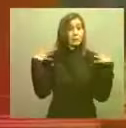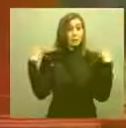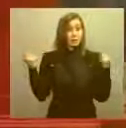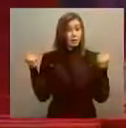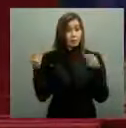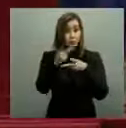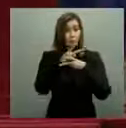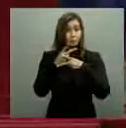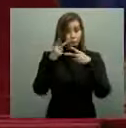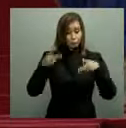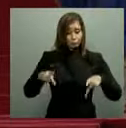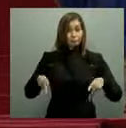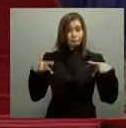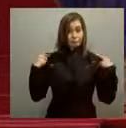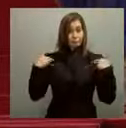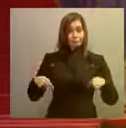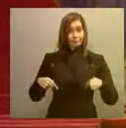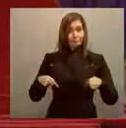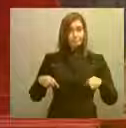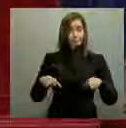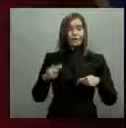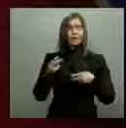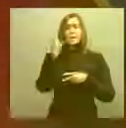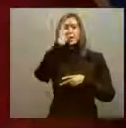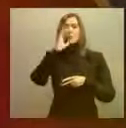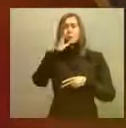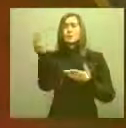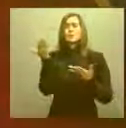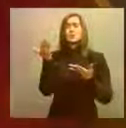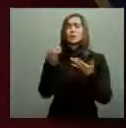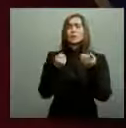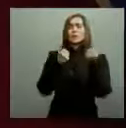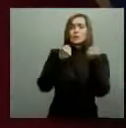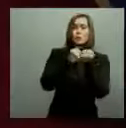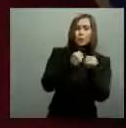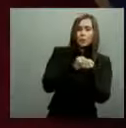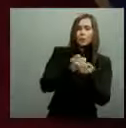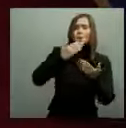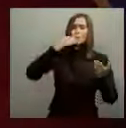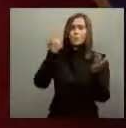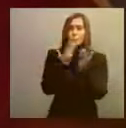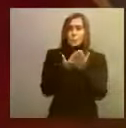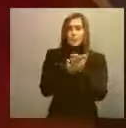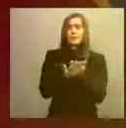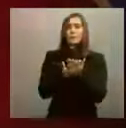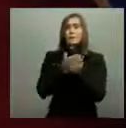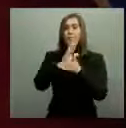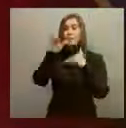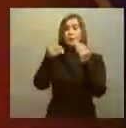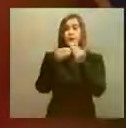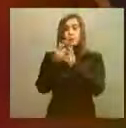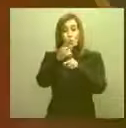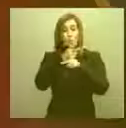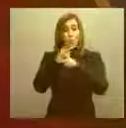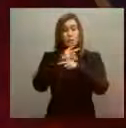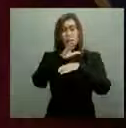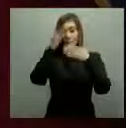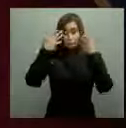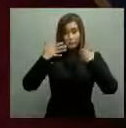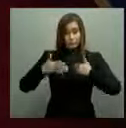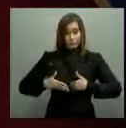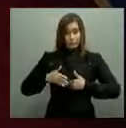social, que busque establecer una atención universal, solidaria, eficiente y de calidad para proteger la condición